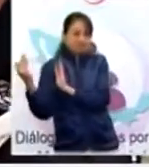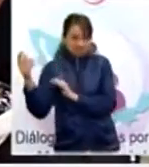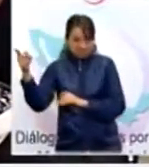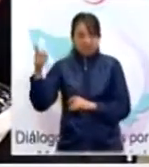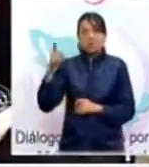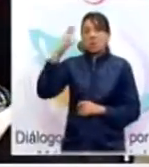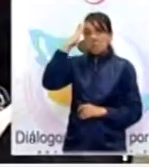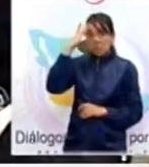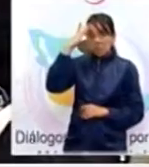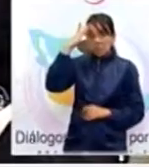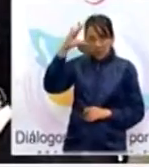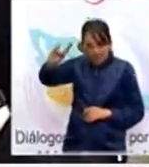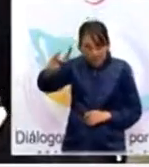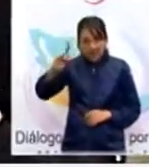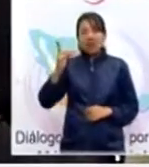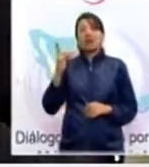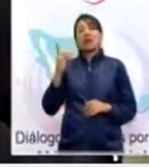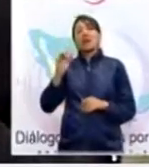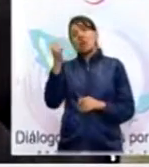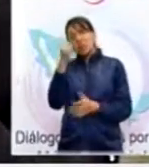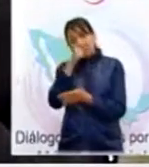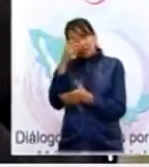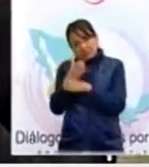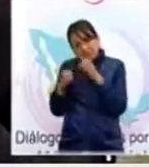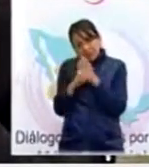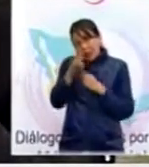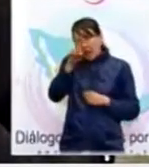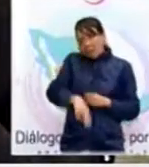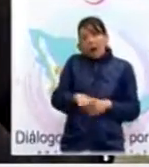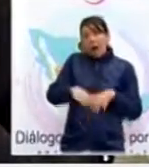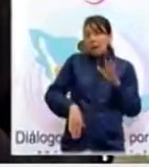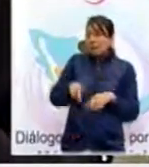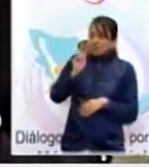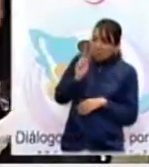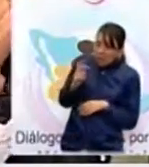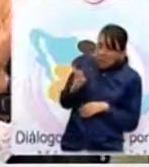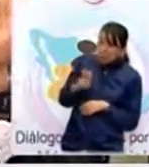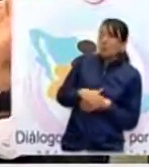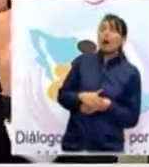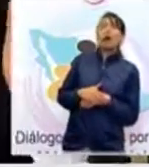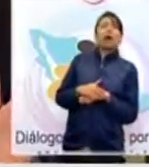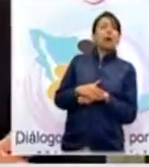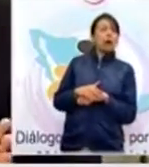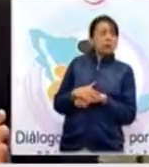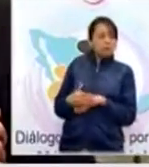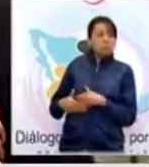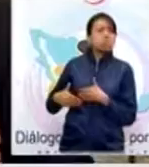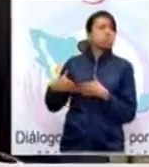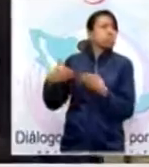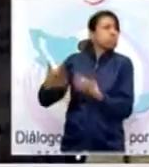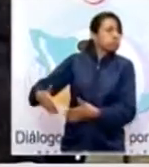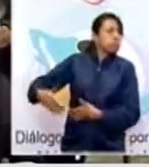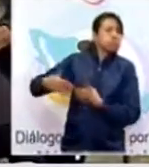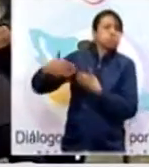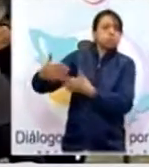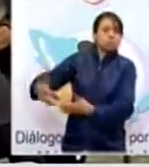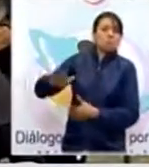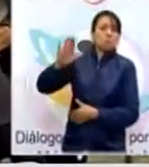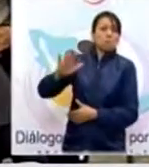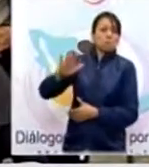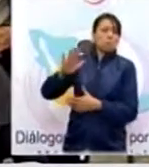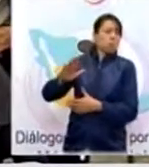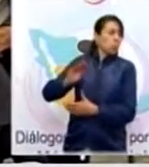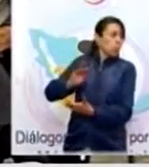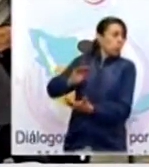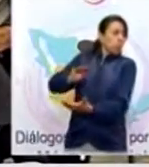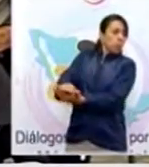local, pues dejamos pasar las cosas por omisión, por lo que fuese. pero hoy es igual, a los